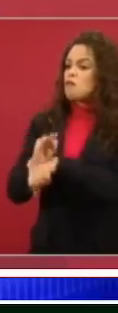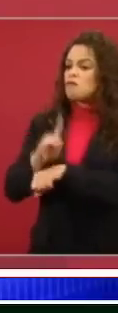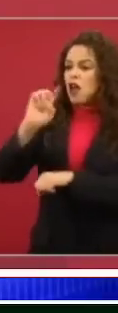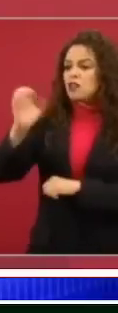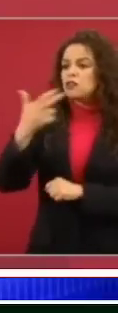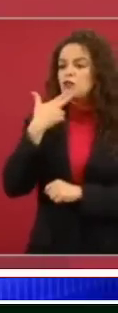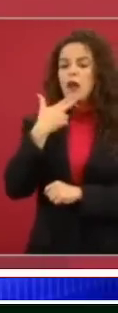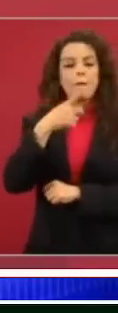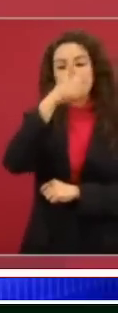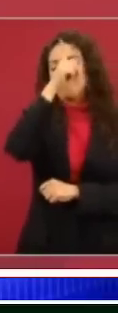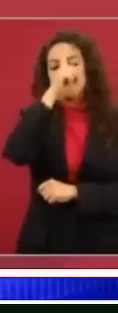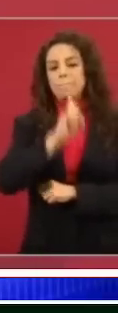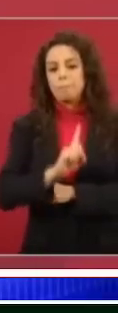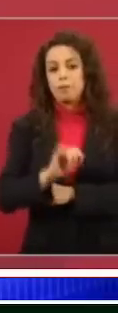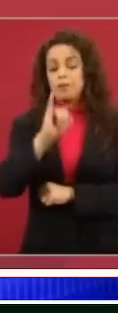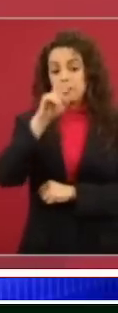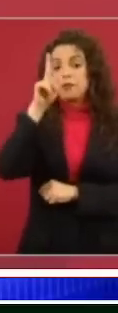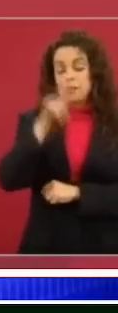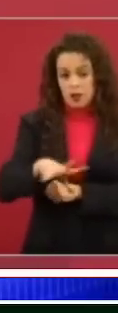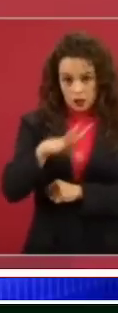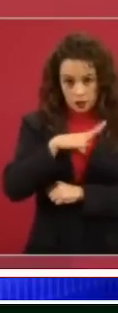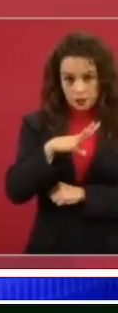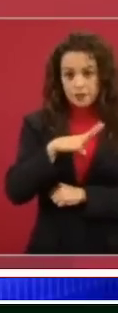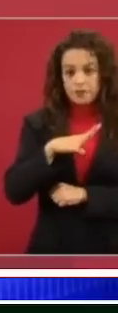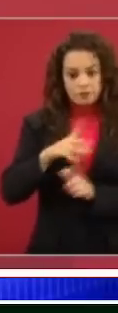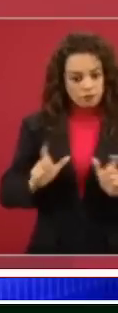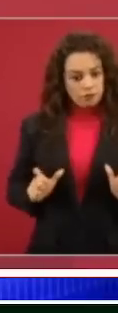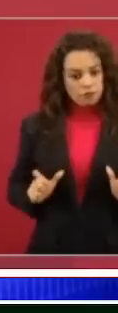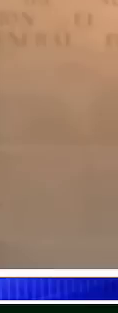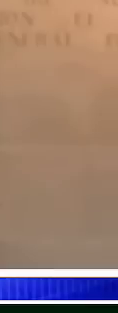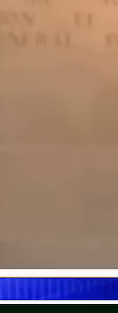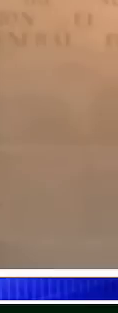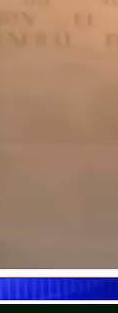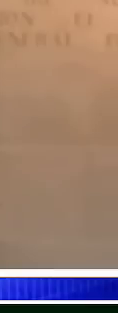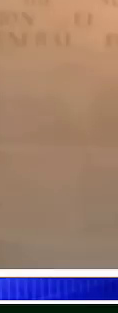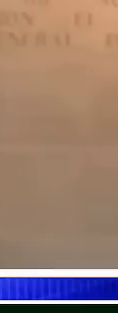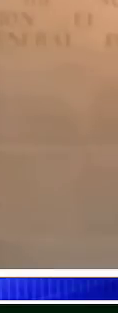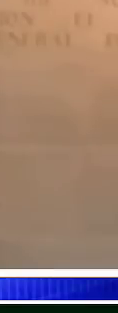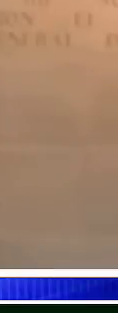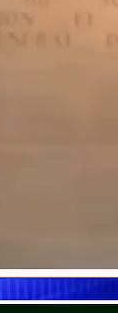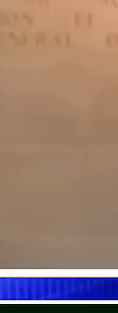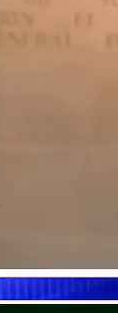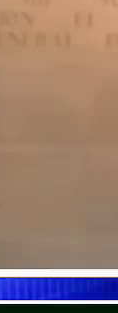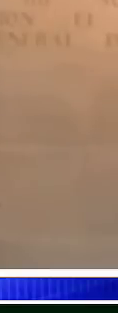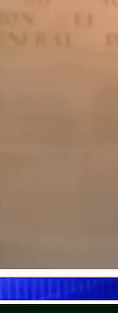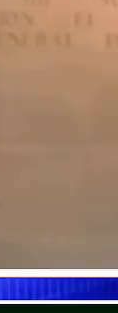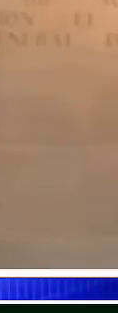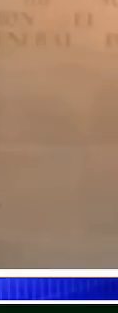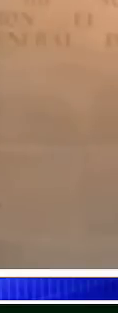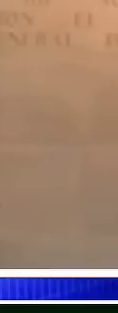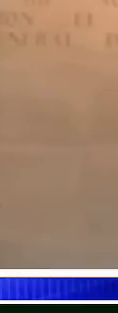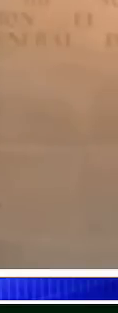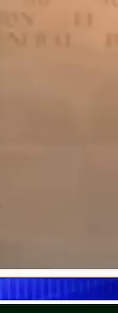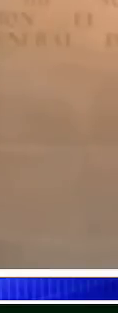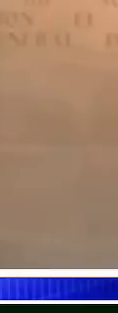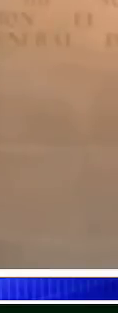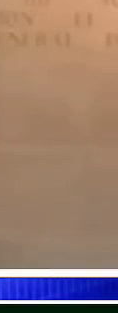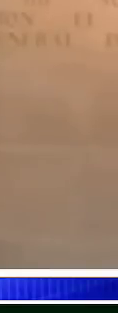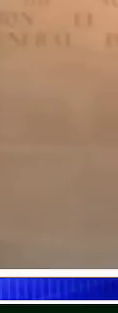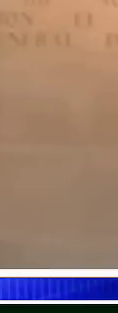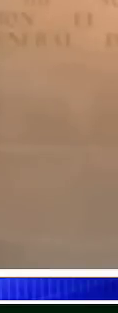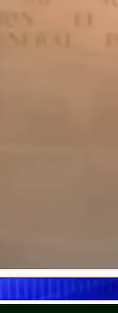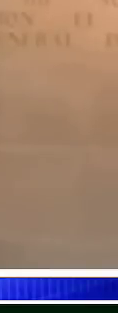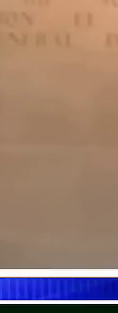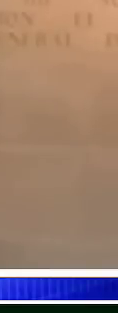de traslado de la guardia nacional a se tiene que suspender tanto en la parte administrativa como en la parte humana y la parte material